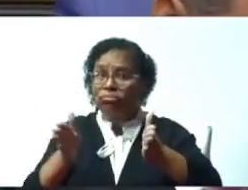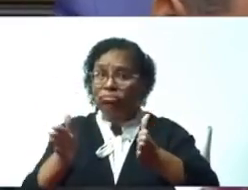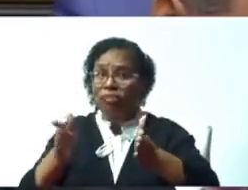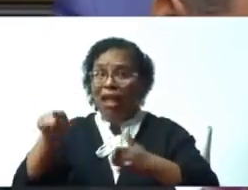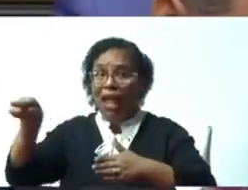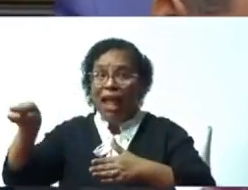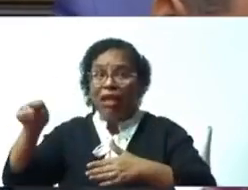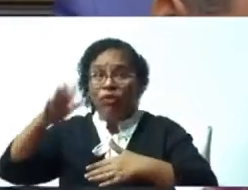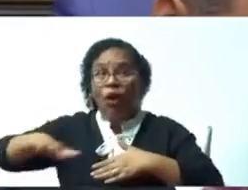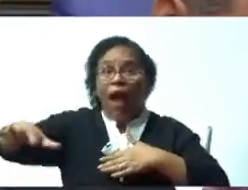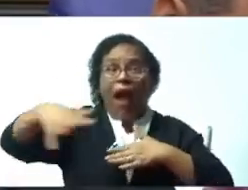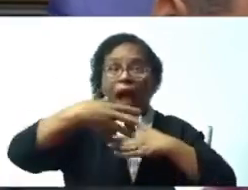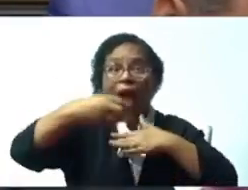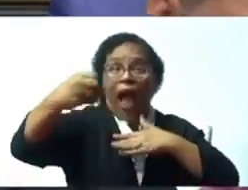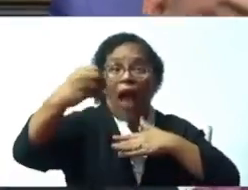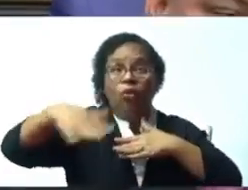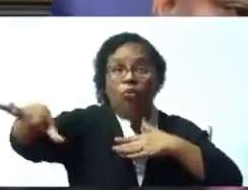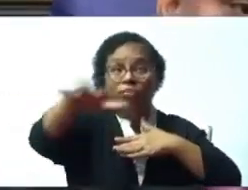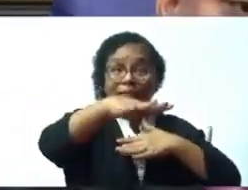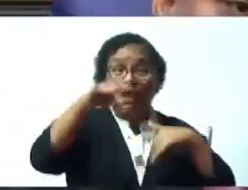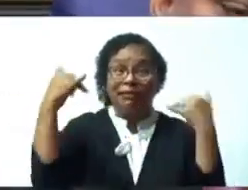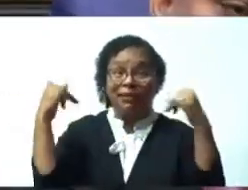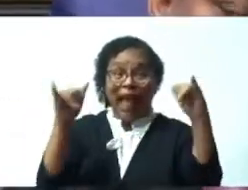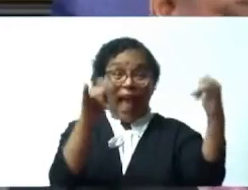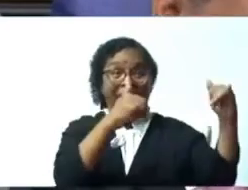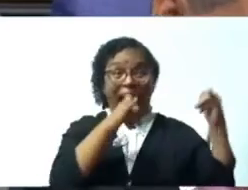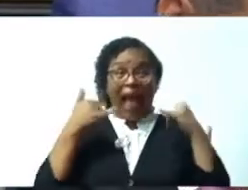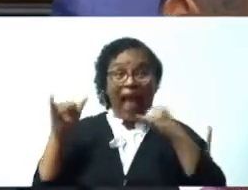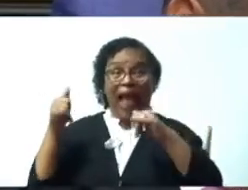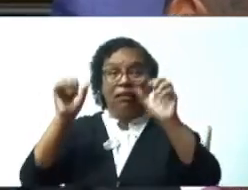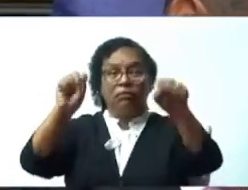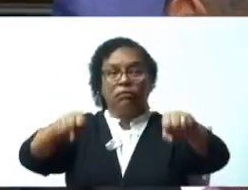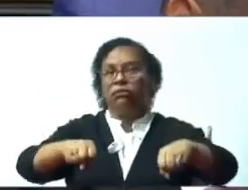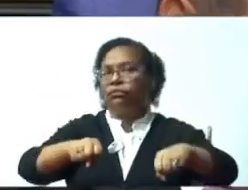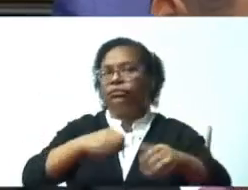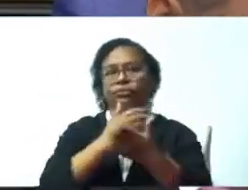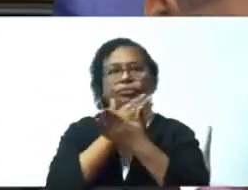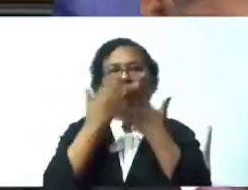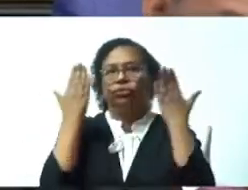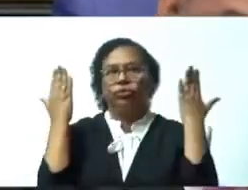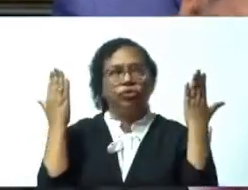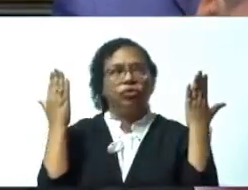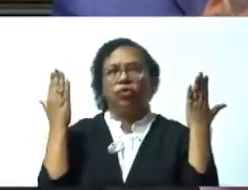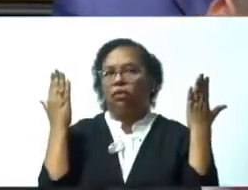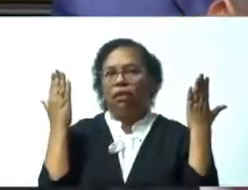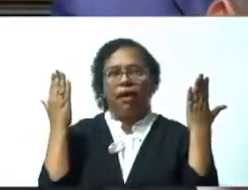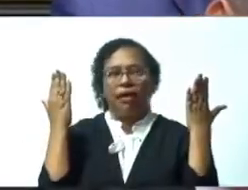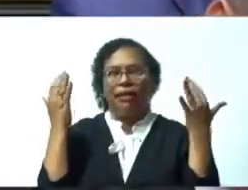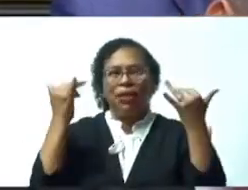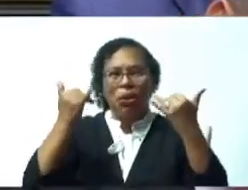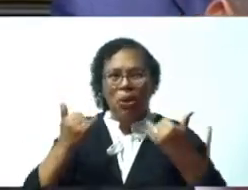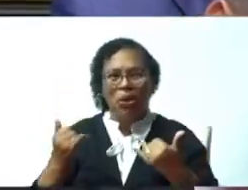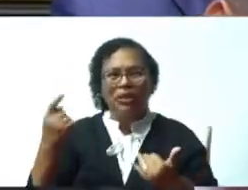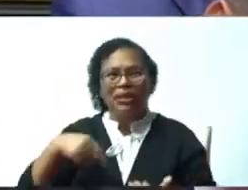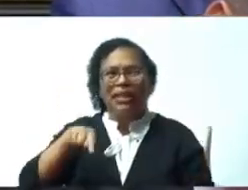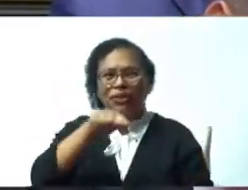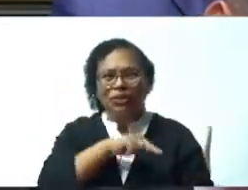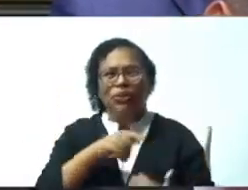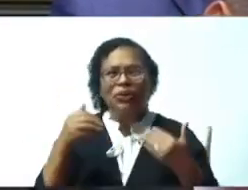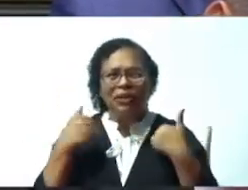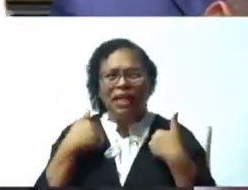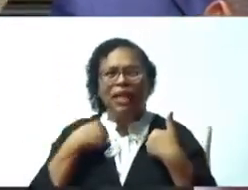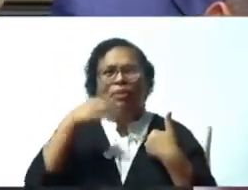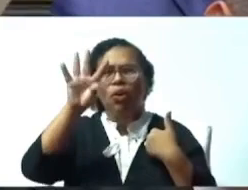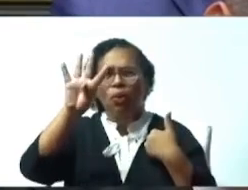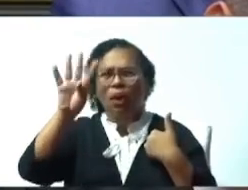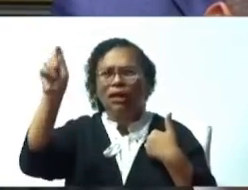tienen patio, no tienen absolutamente nada. Es penosa la situación. Hoy que nosotros gozamos de un 4% del Producto Interno Bruto para